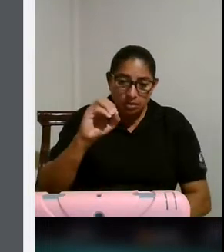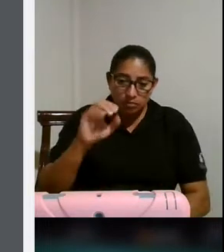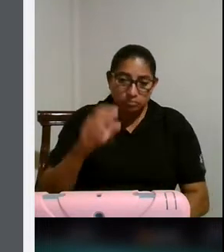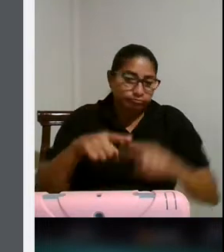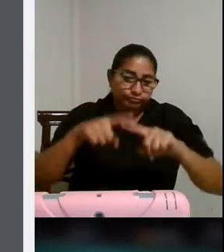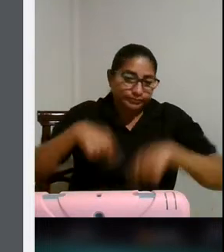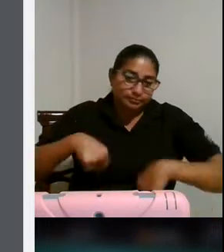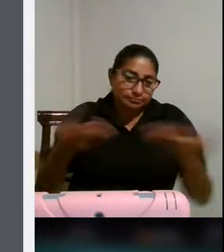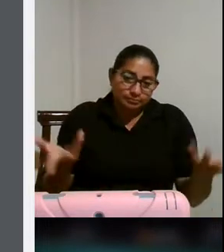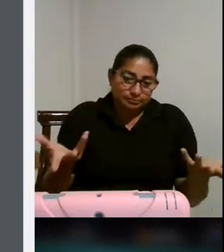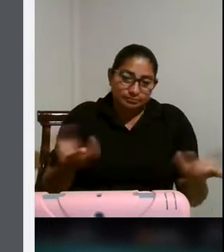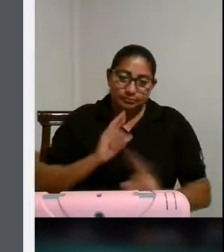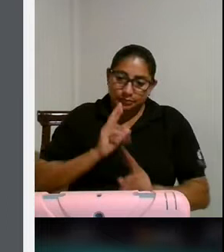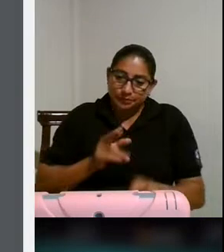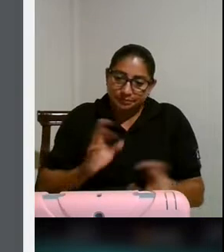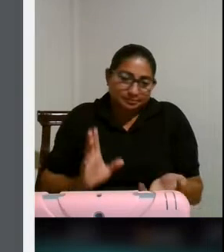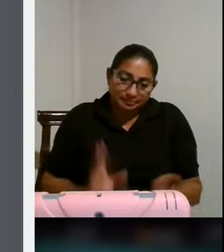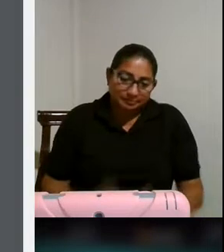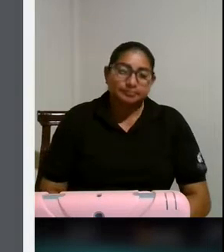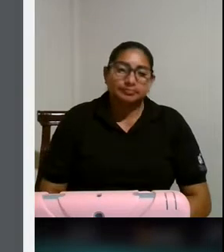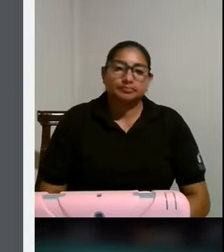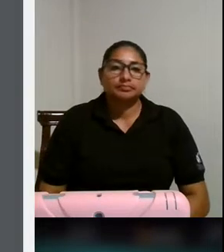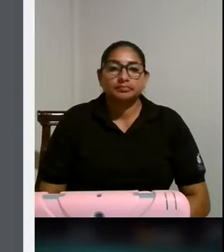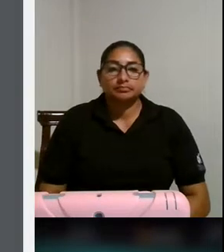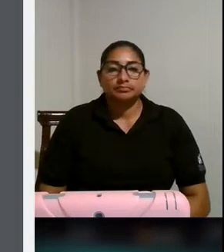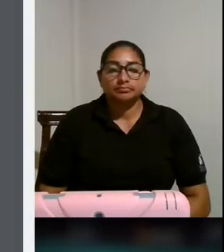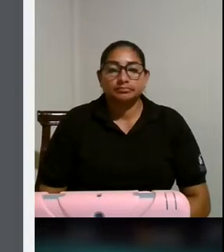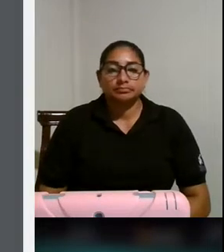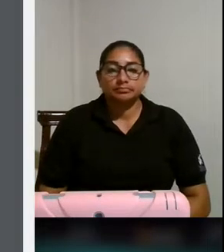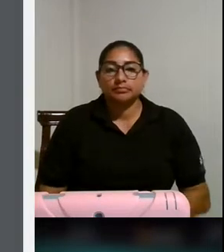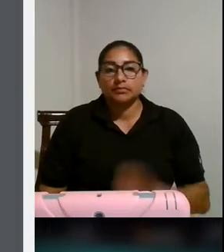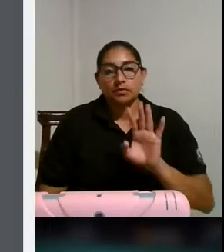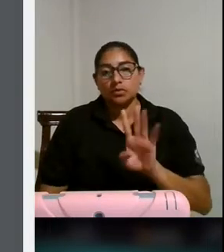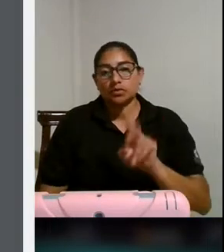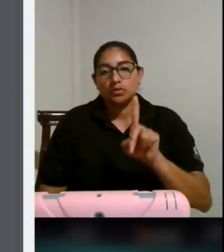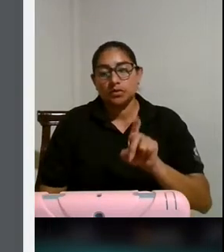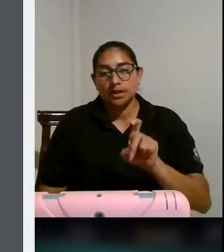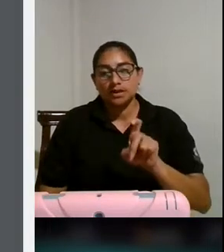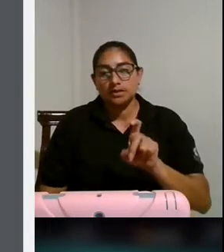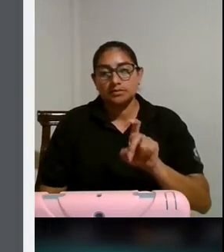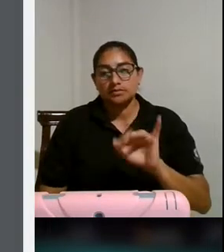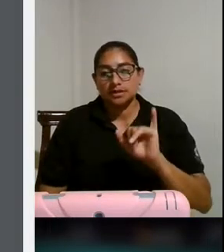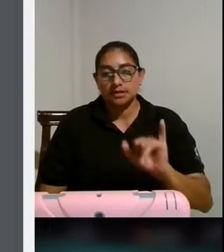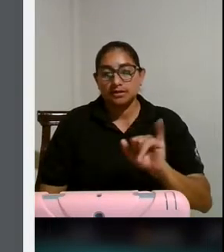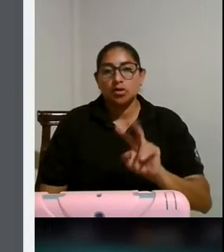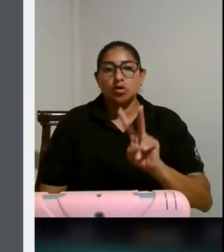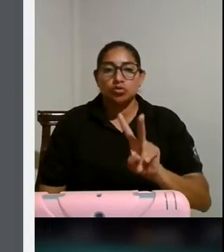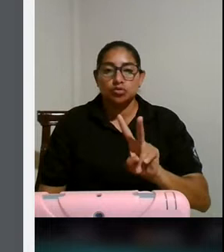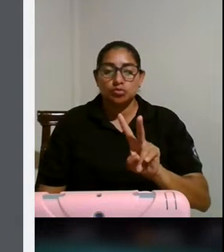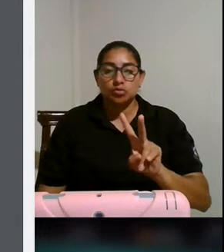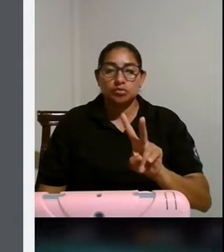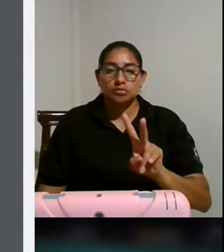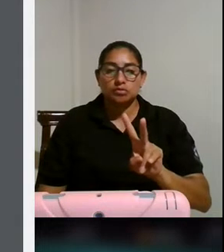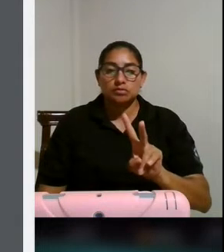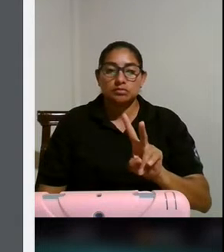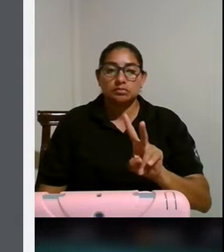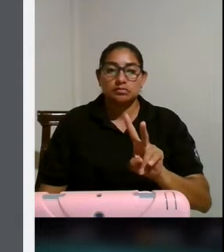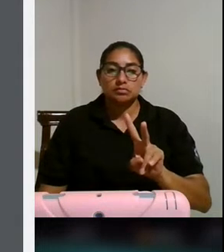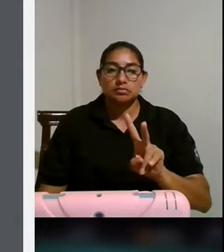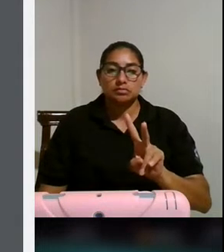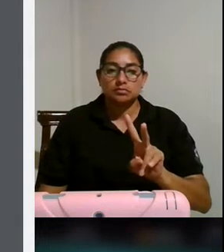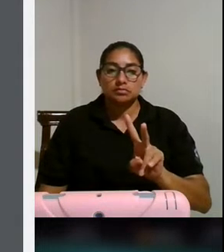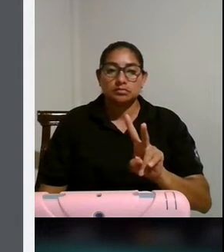¿verdad? Entonces el resultado final sería 4x que no se toca. Este se elimina porque es